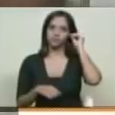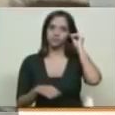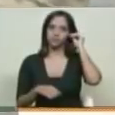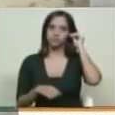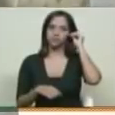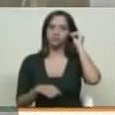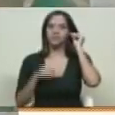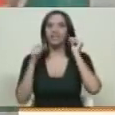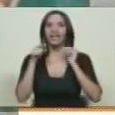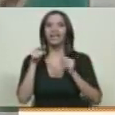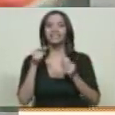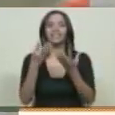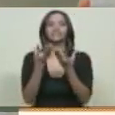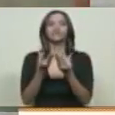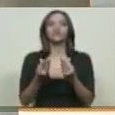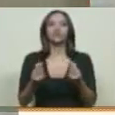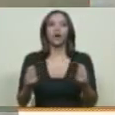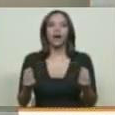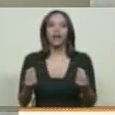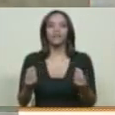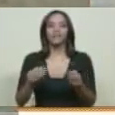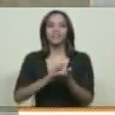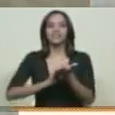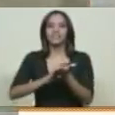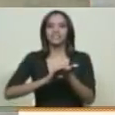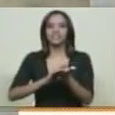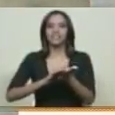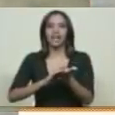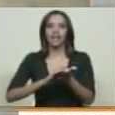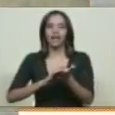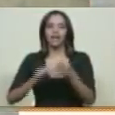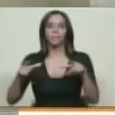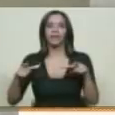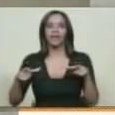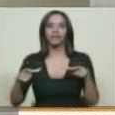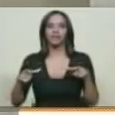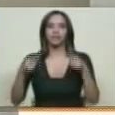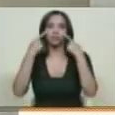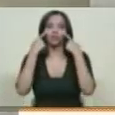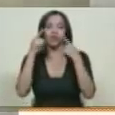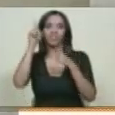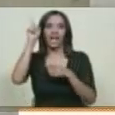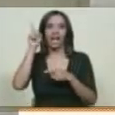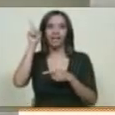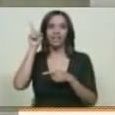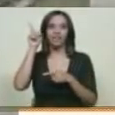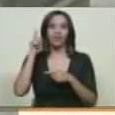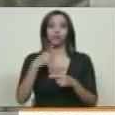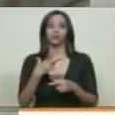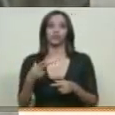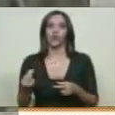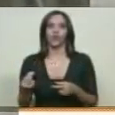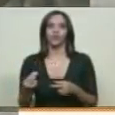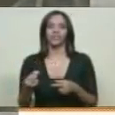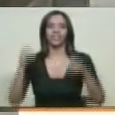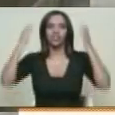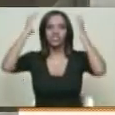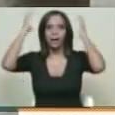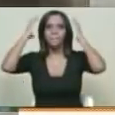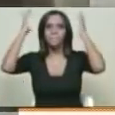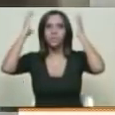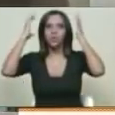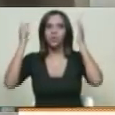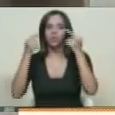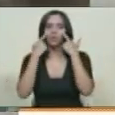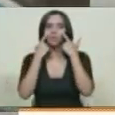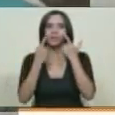El suavitel. En acción de lavar plata. Ajá. ¿Tú lo viste en el anaquel? No. Y este poco de champú de todas las marcas. Mira las marcas, ven.